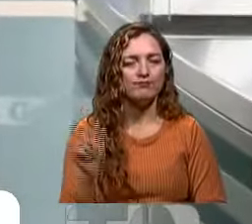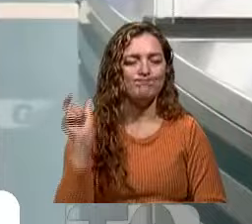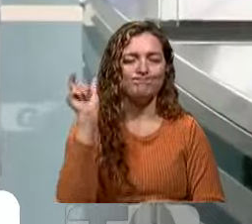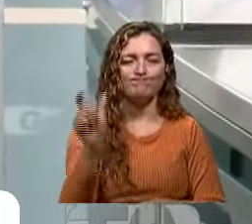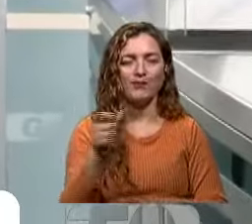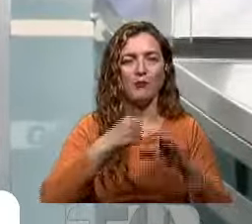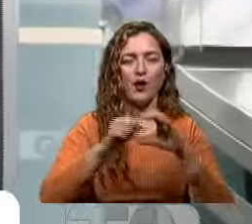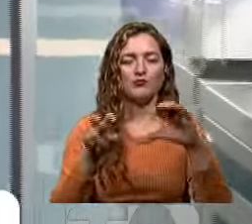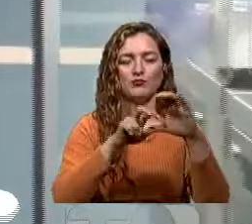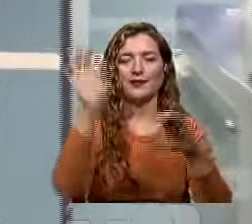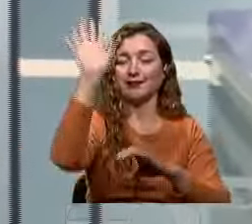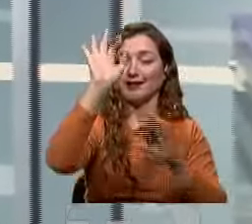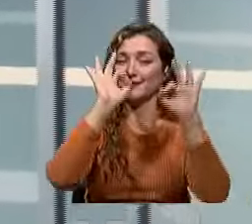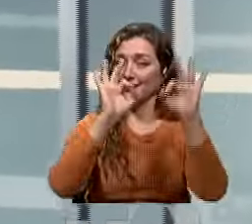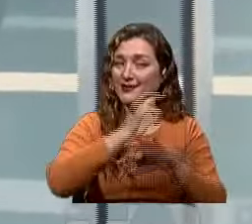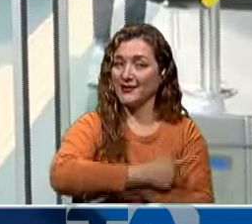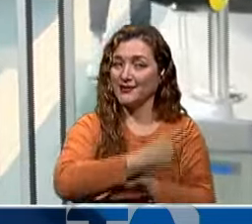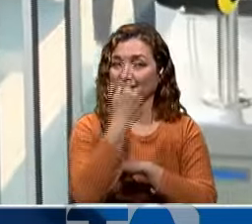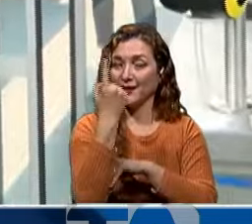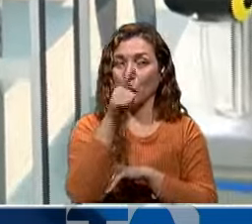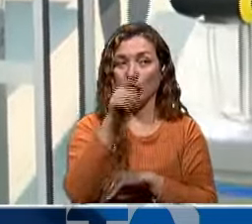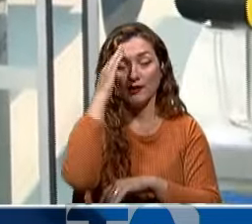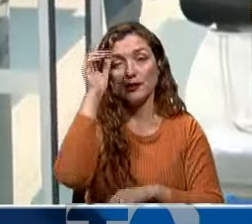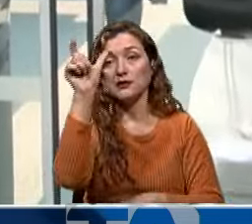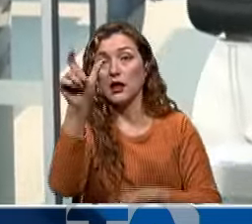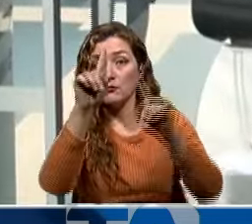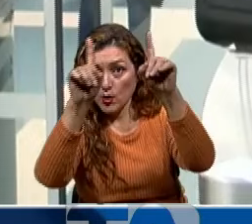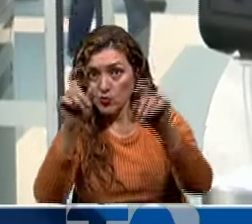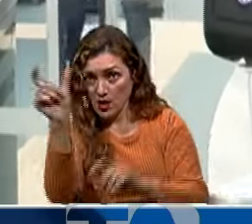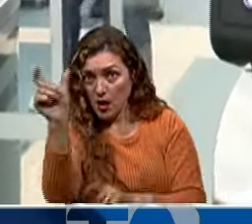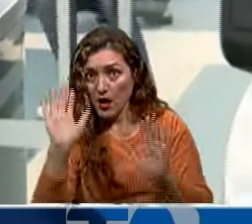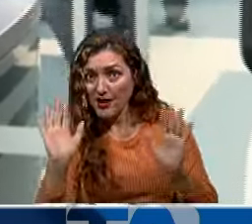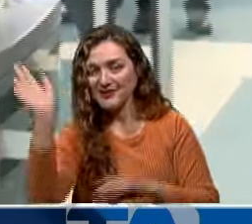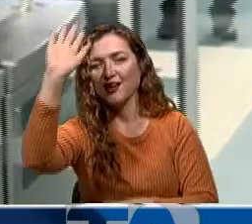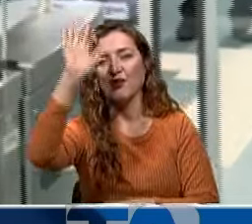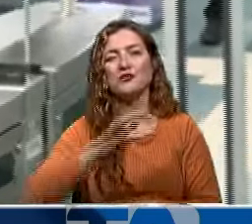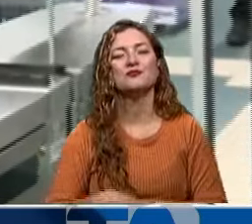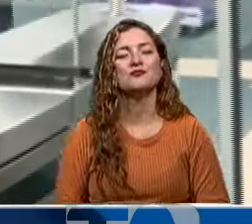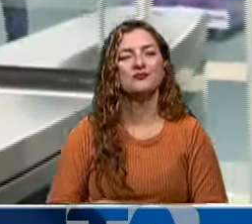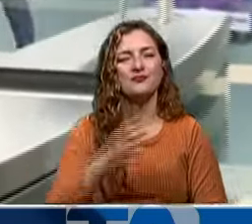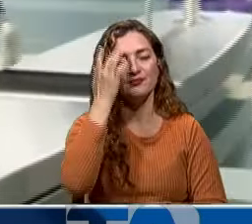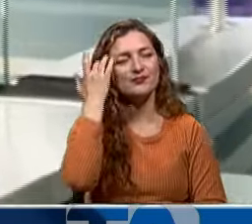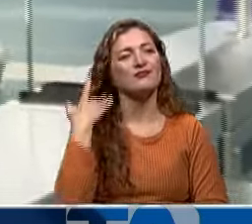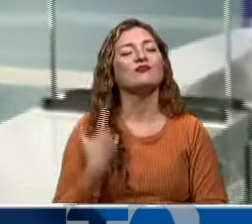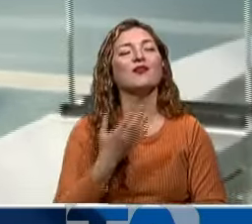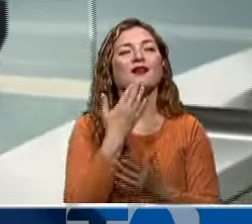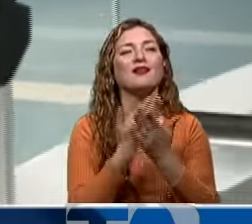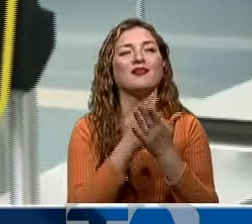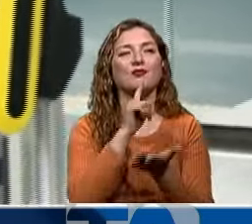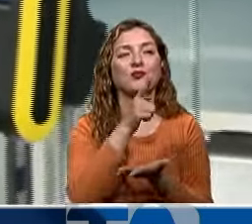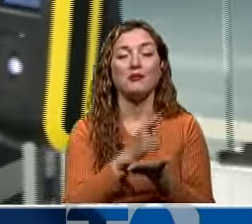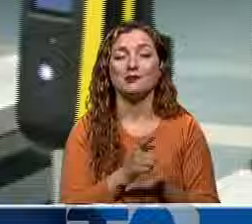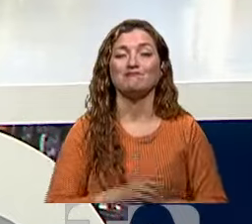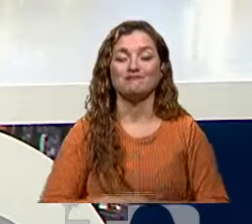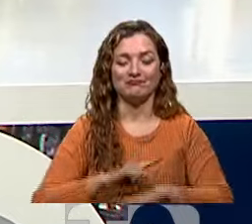voy en Metro de Quito. Que tengan un excelente día. Ustedes ya sacaron su tarjeta ciudad, chicas. Chao, chao. Gracias, Steffi. Y sí, efectivamente